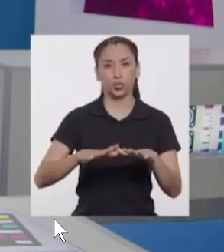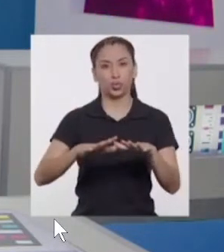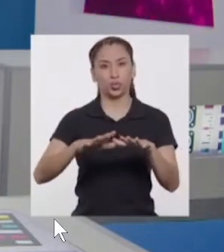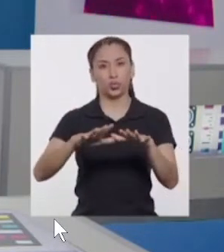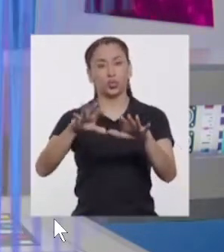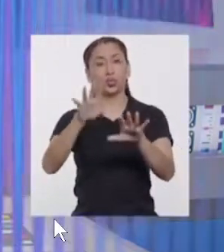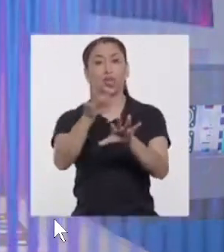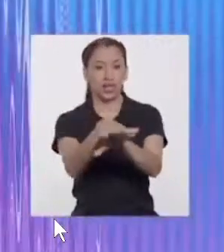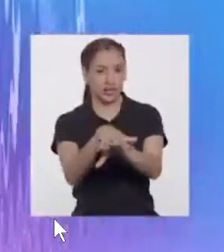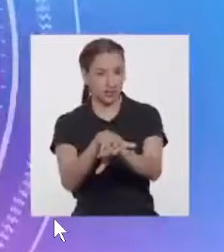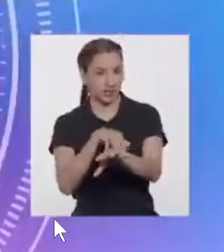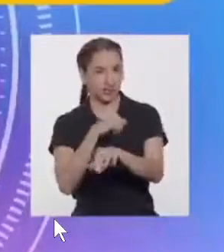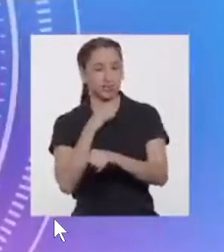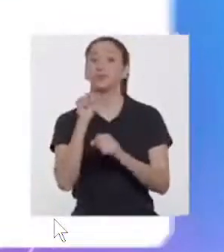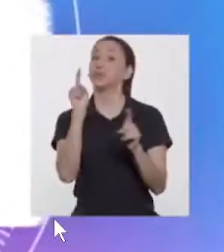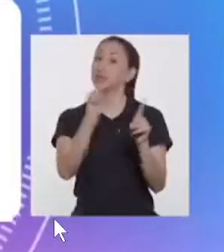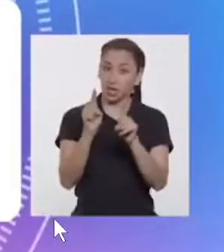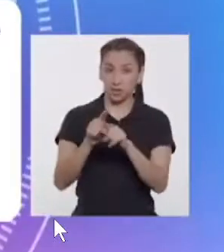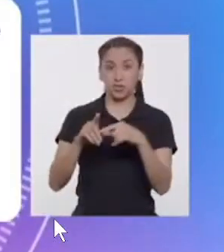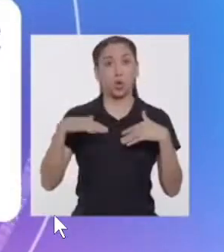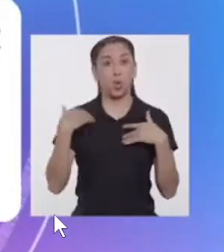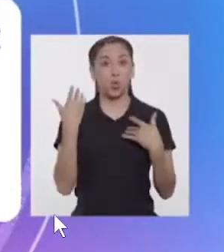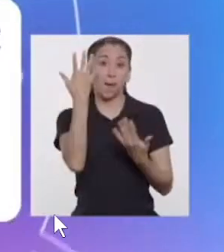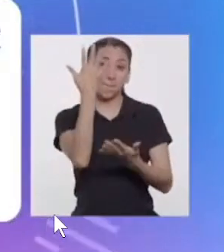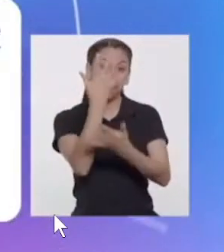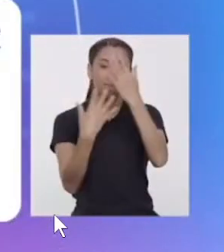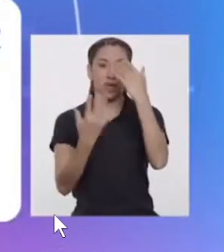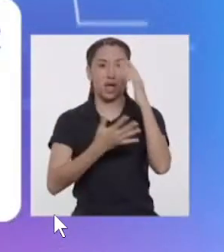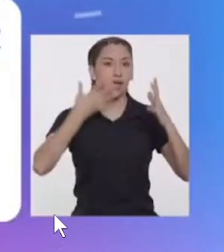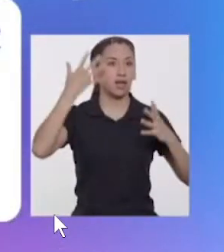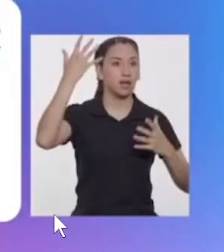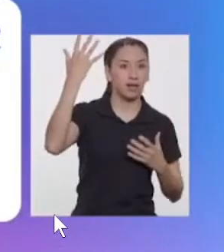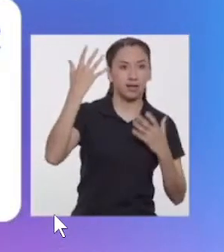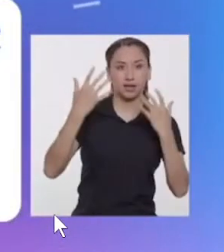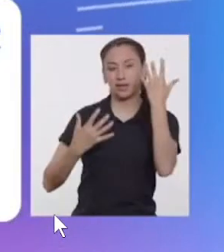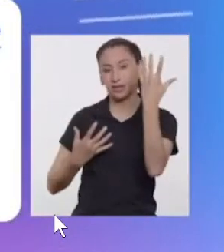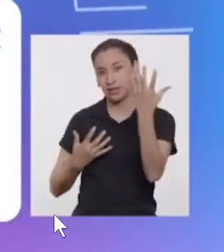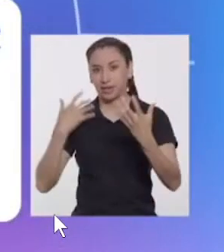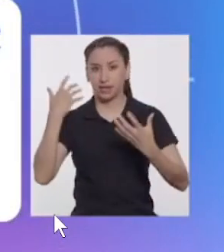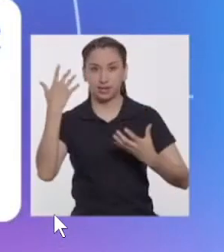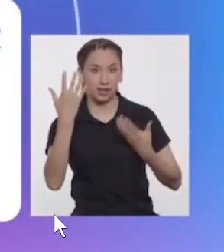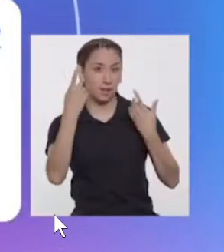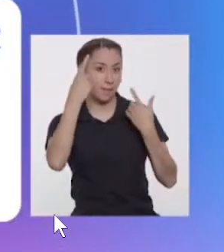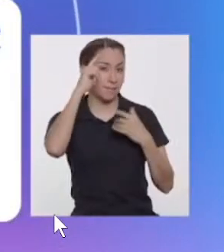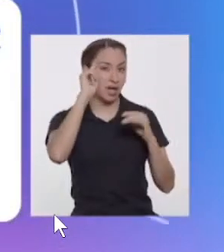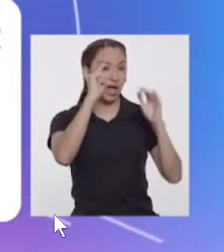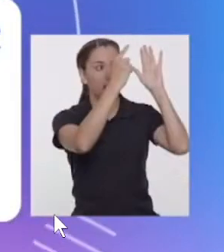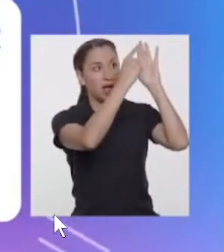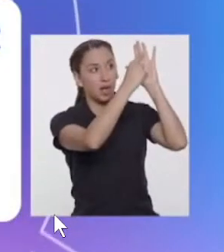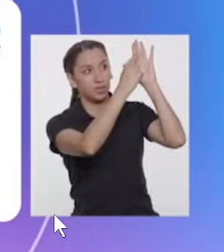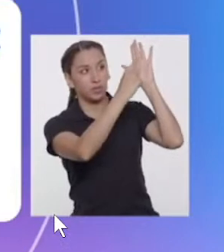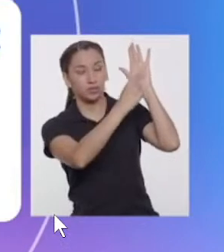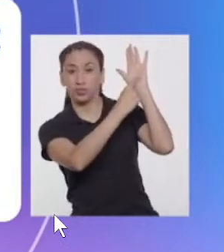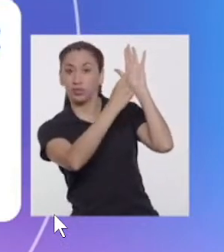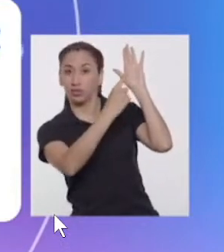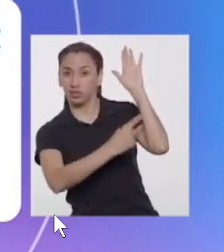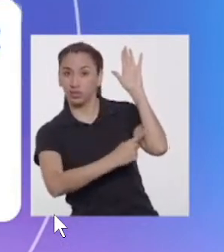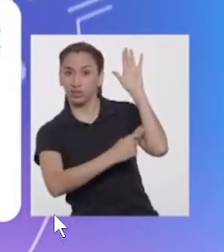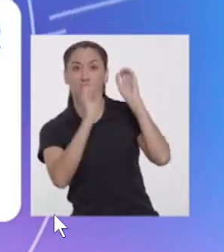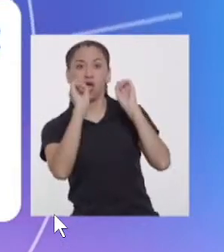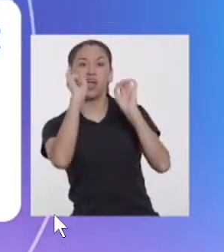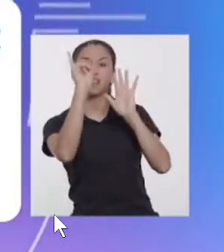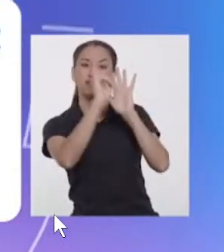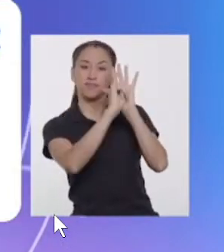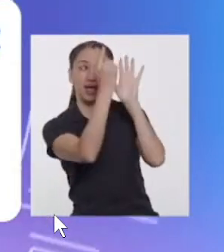exhalar lentamente. También puedes mover las manos coordinadamente para señalar una idea o